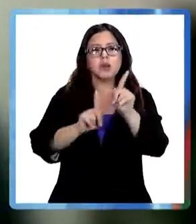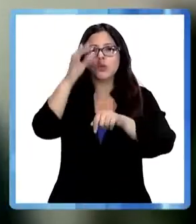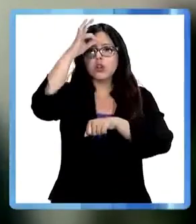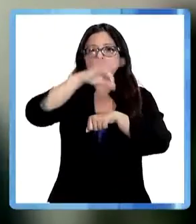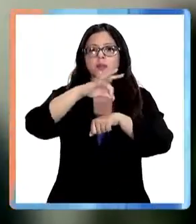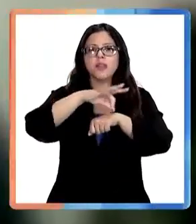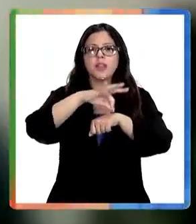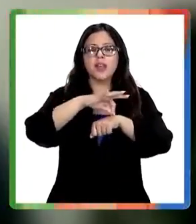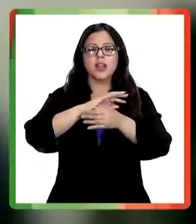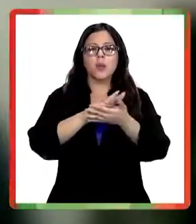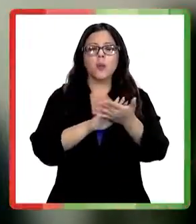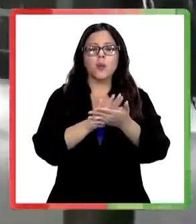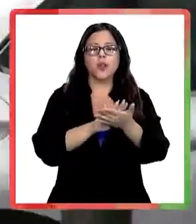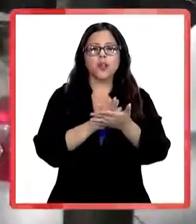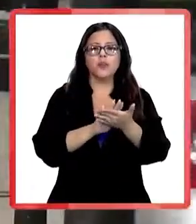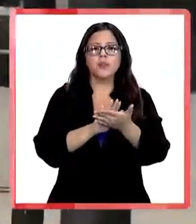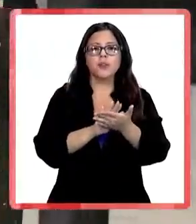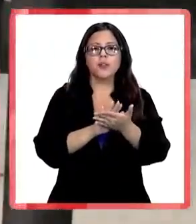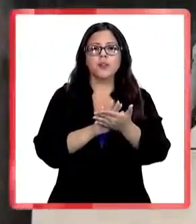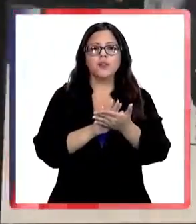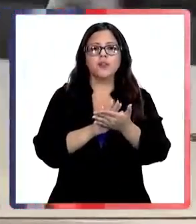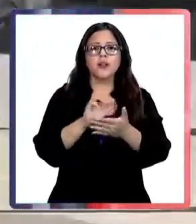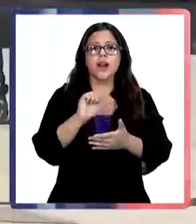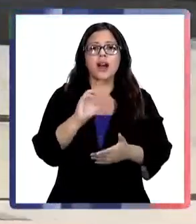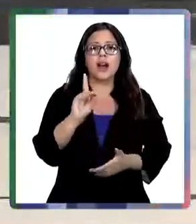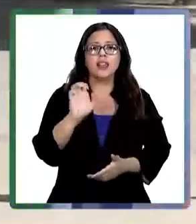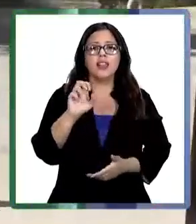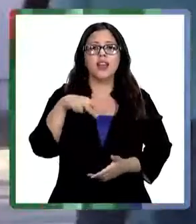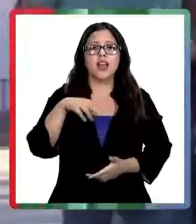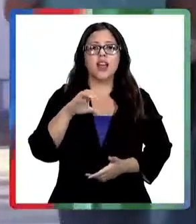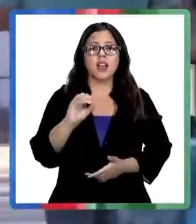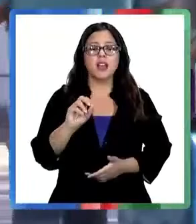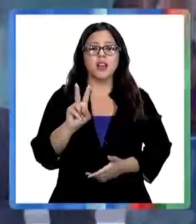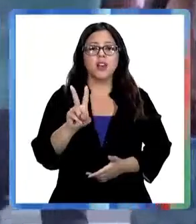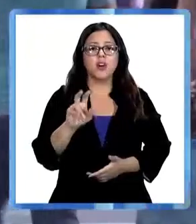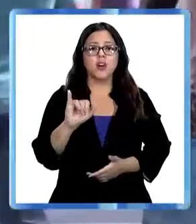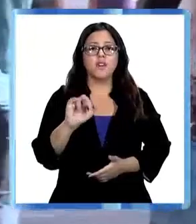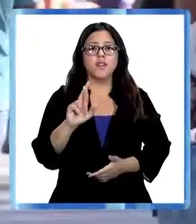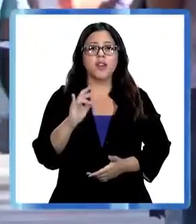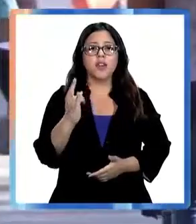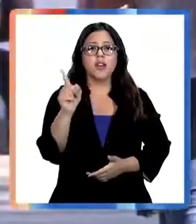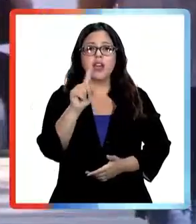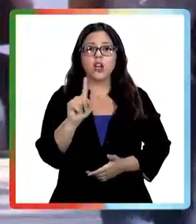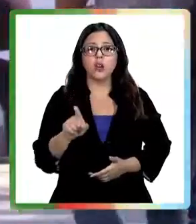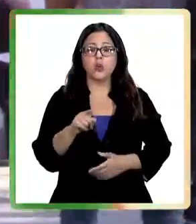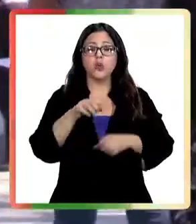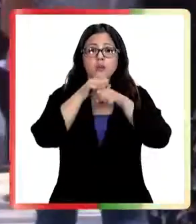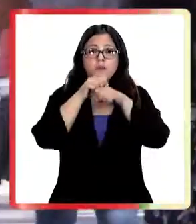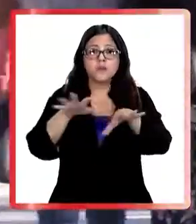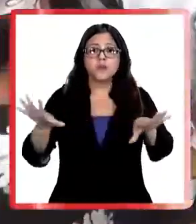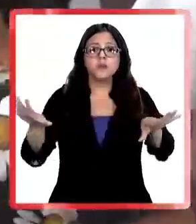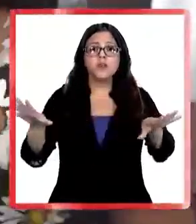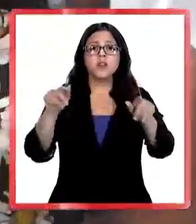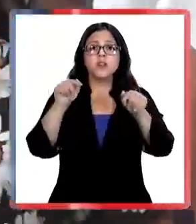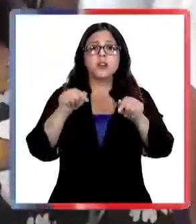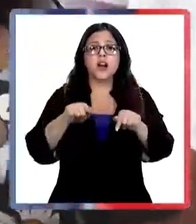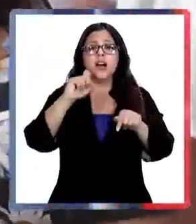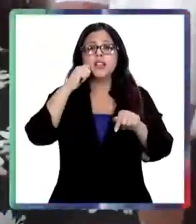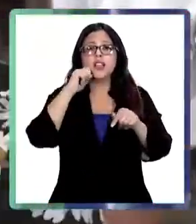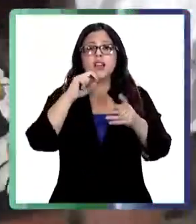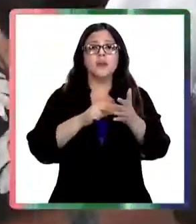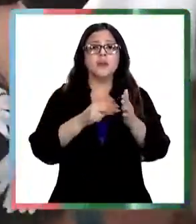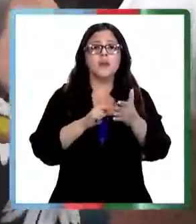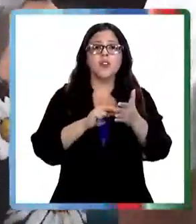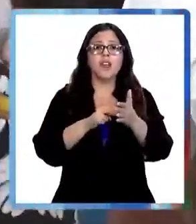siempre doy el ejemplo de que el adenovirus, que es otro virus que circula en estos momentos, da compromiso conjuntival,